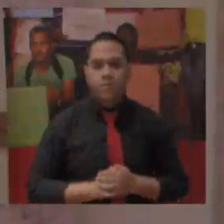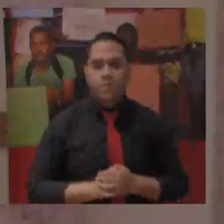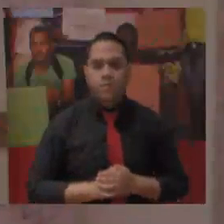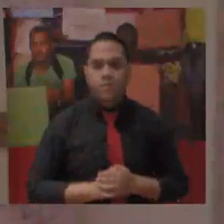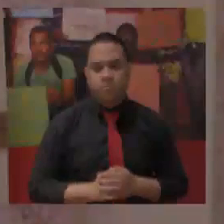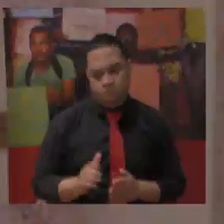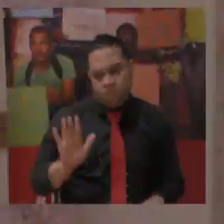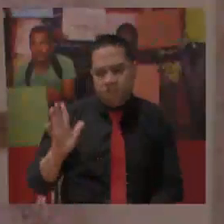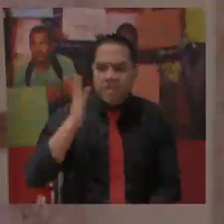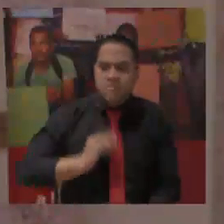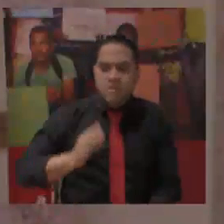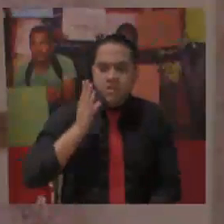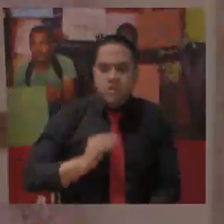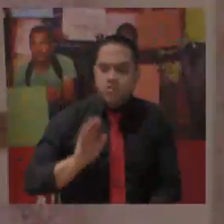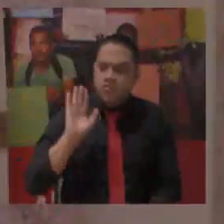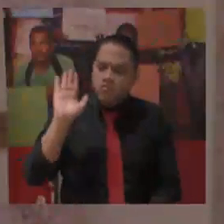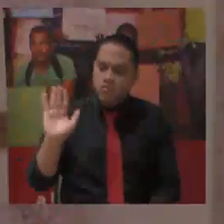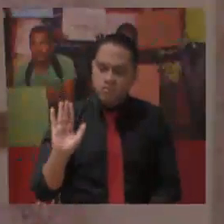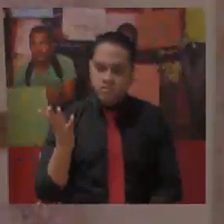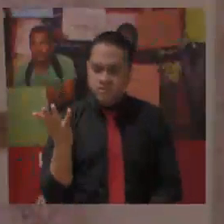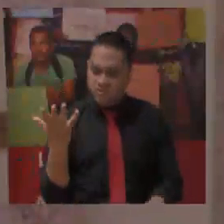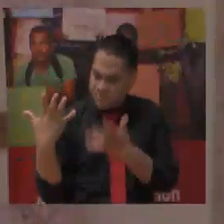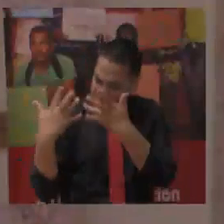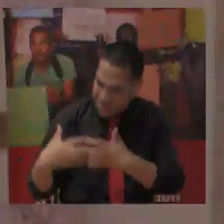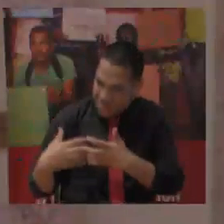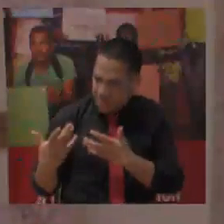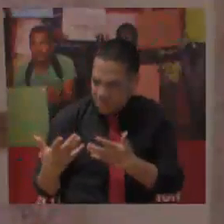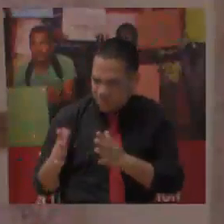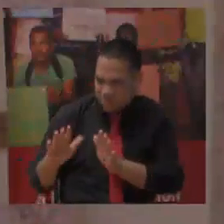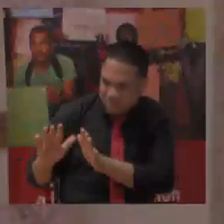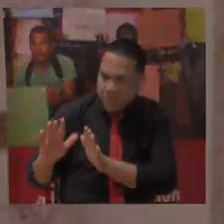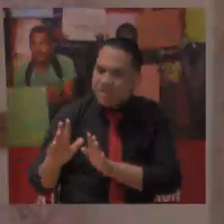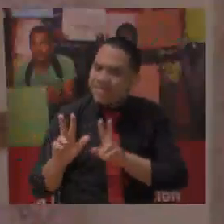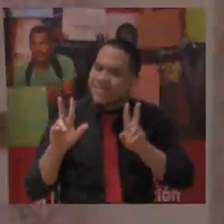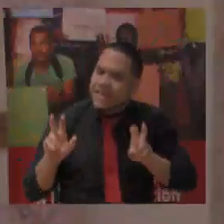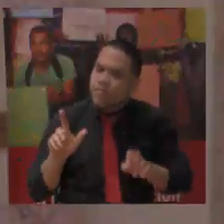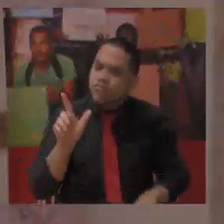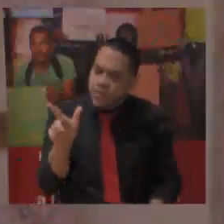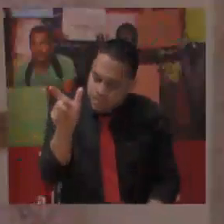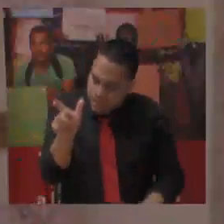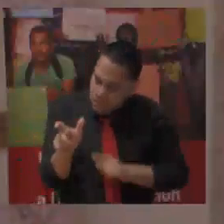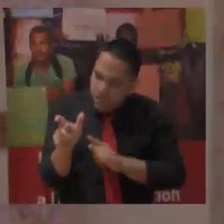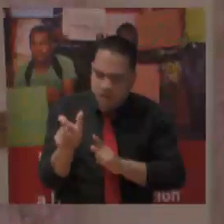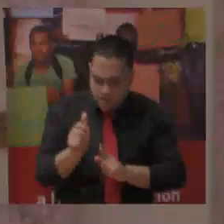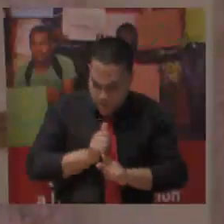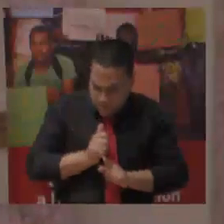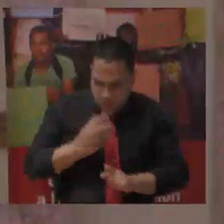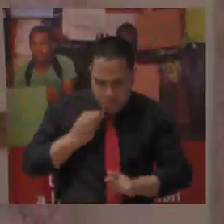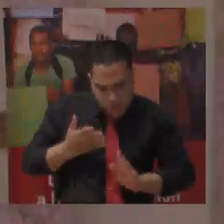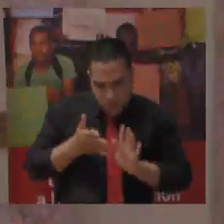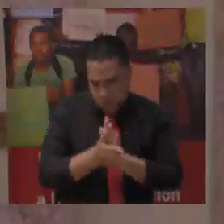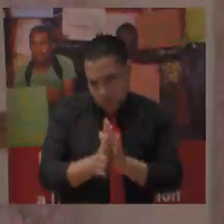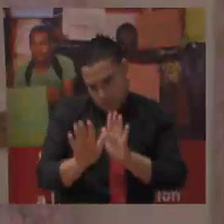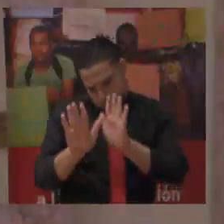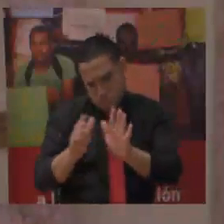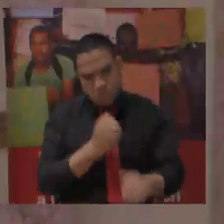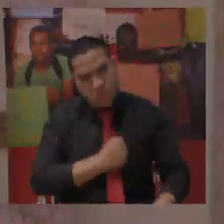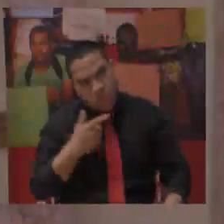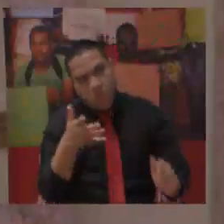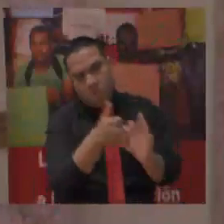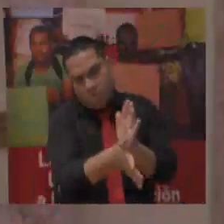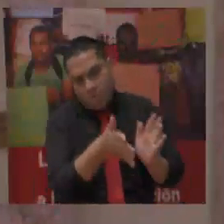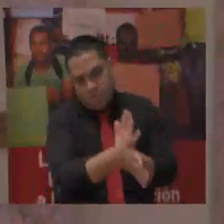su experiencia como empresarios, nos hablen desde su experiencia como personas. Y quisiera, Alejandro, arrancar por vos,